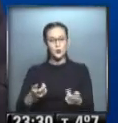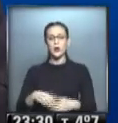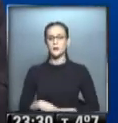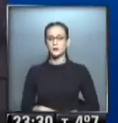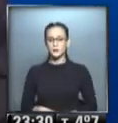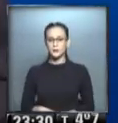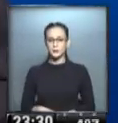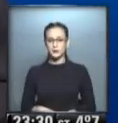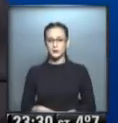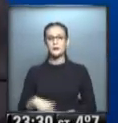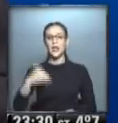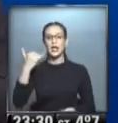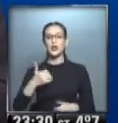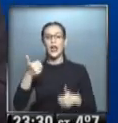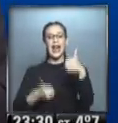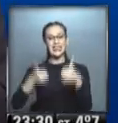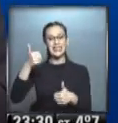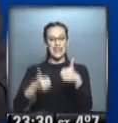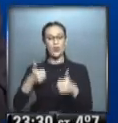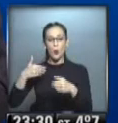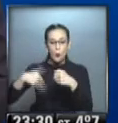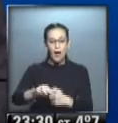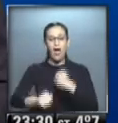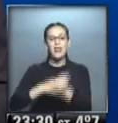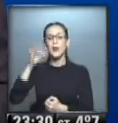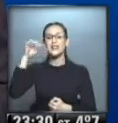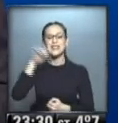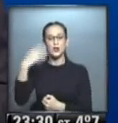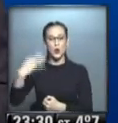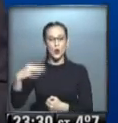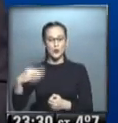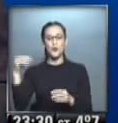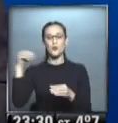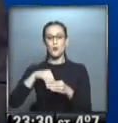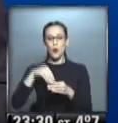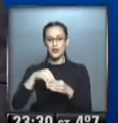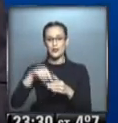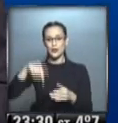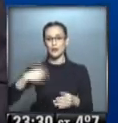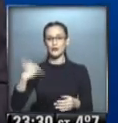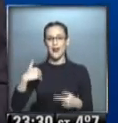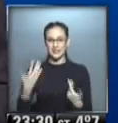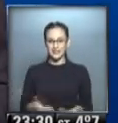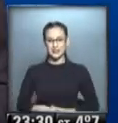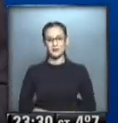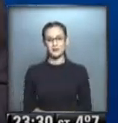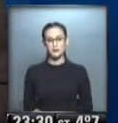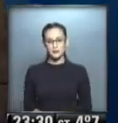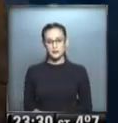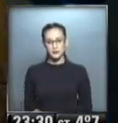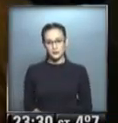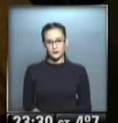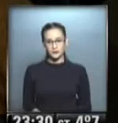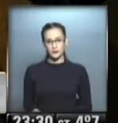candidatos que van derecho al 27 de octubre, donde tendremos elecciones aquí en la República Argentina. Vamos a ver la cobertura.